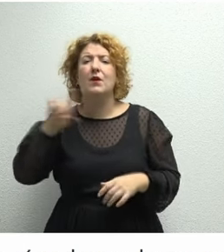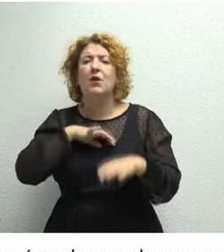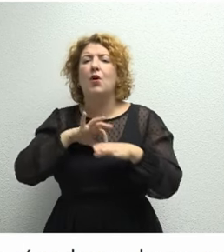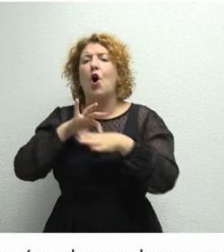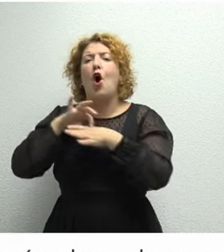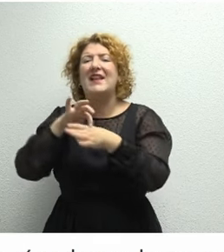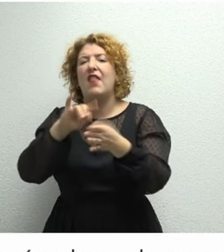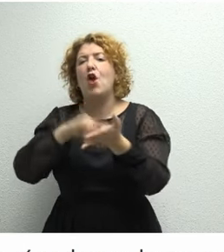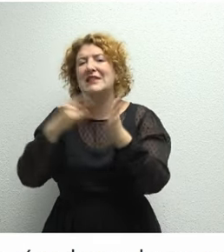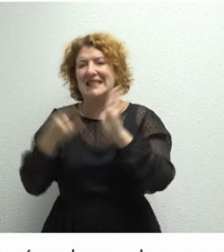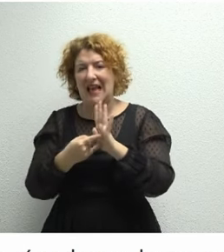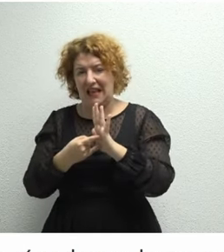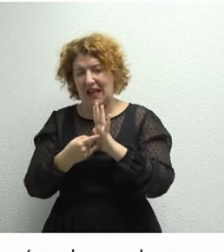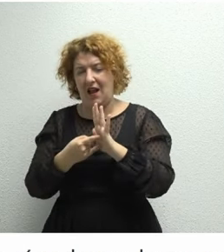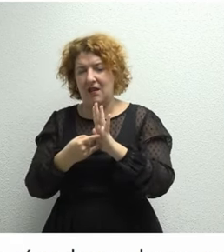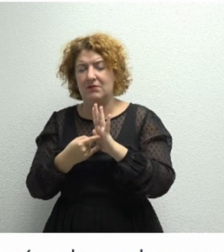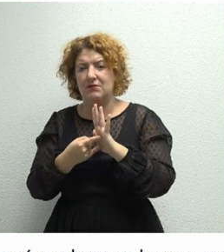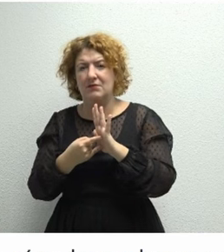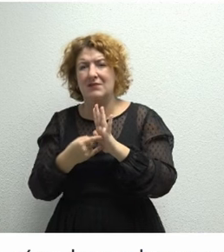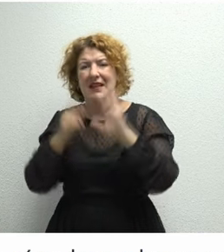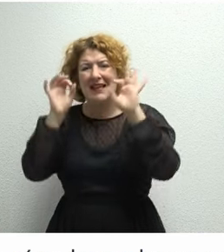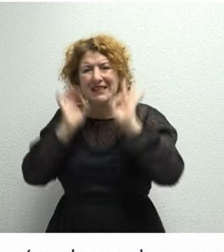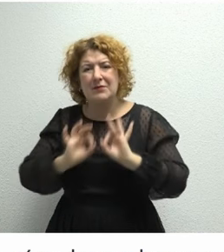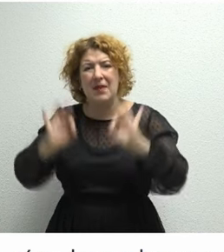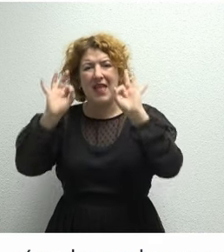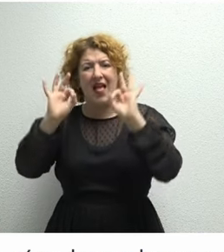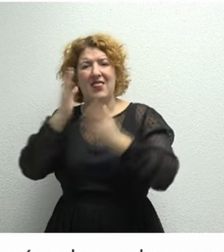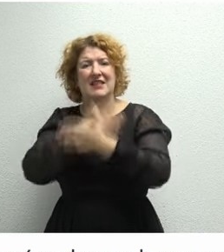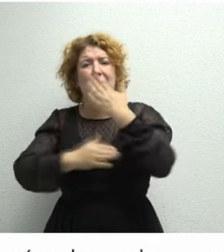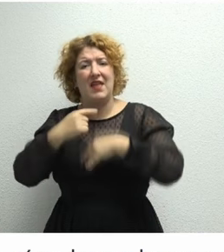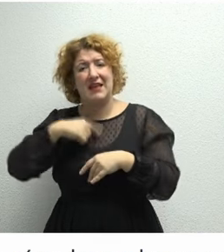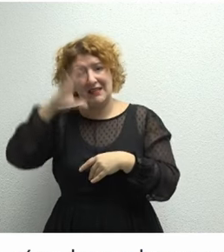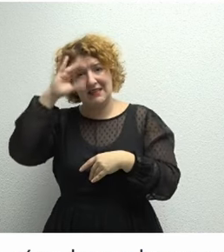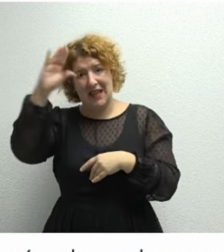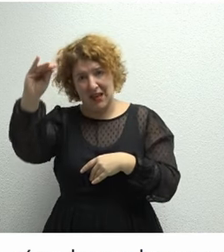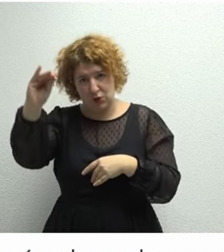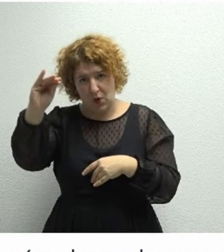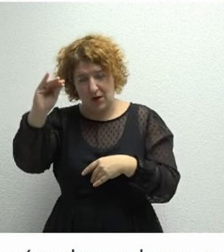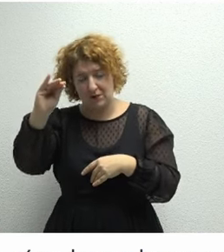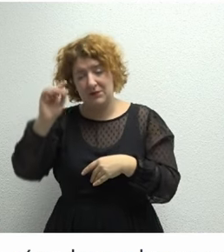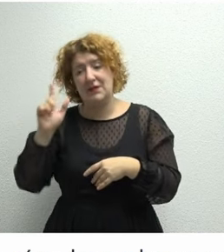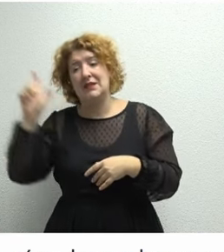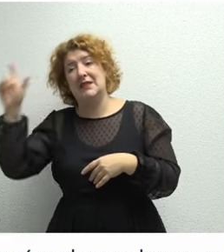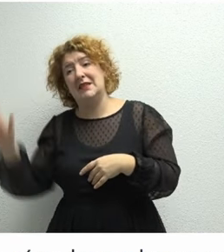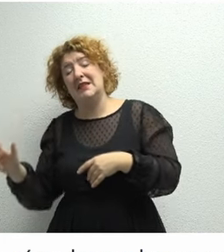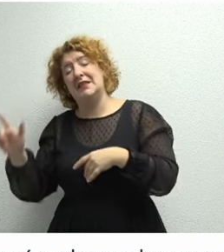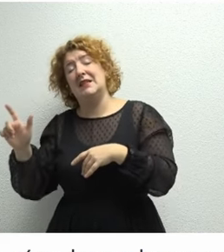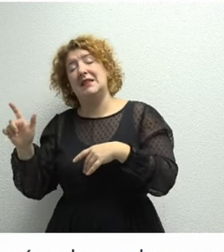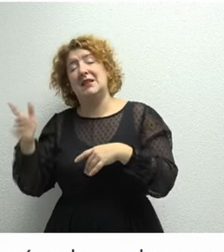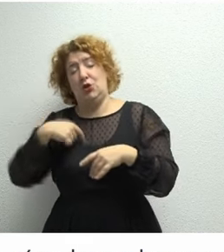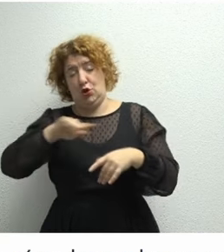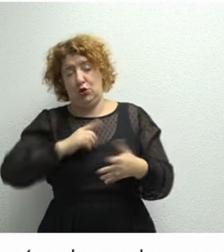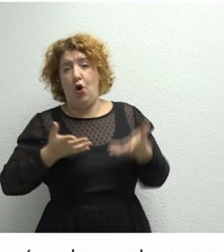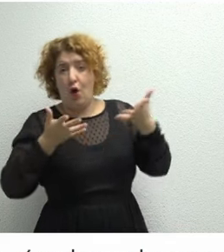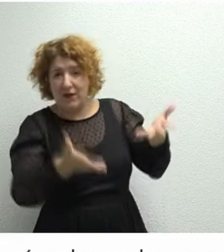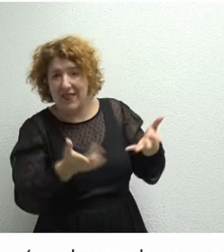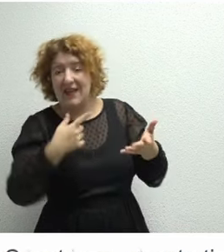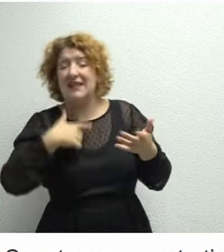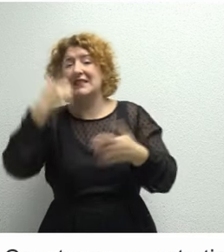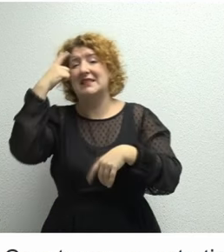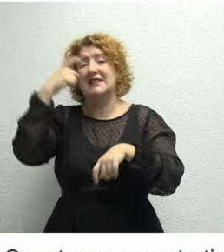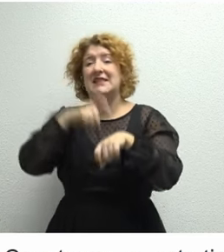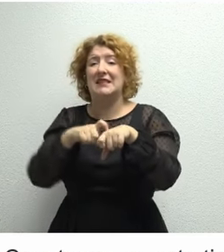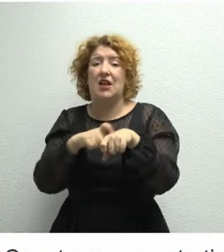técnica especial especializada en discapacidad intelectual por nuestra parte y ella por la suya a la vez nos ha retroalimentado con su